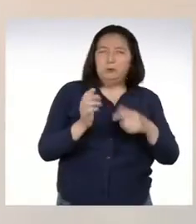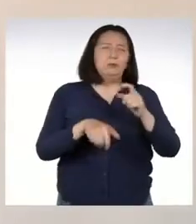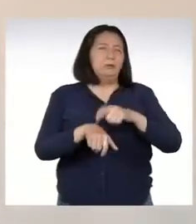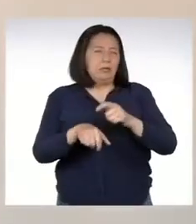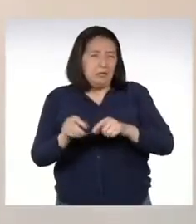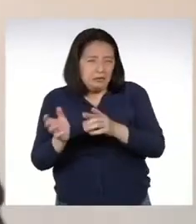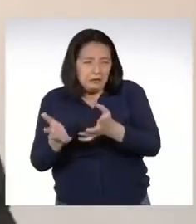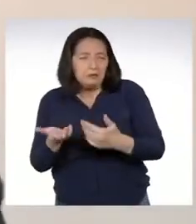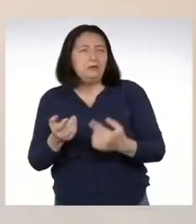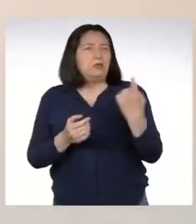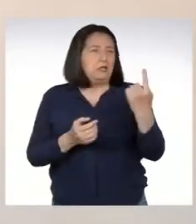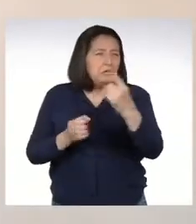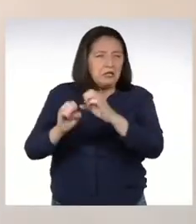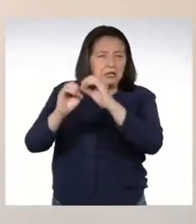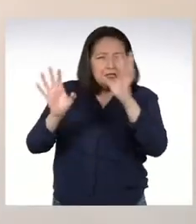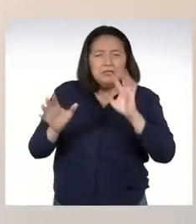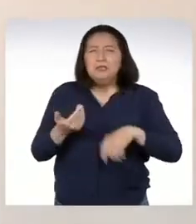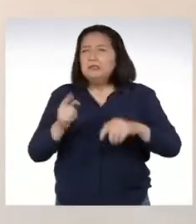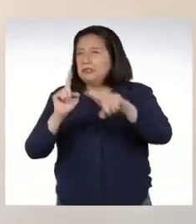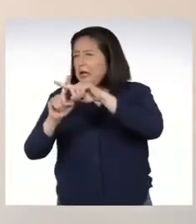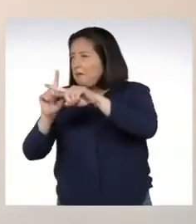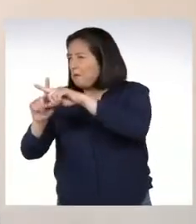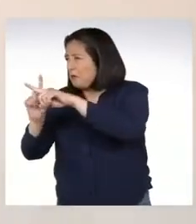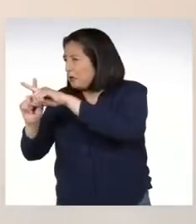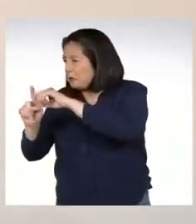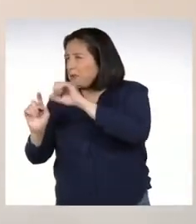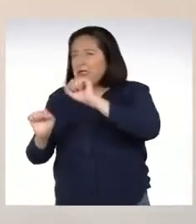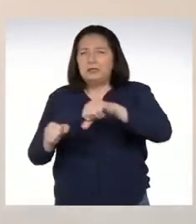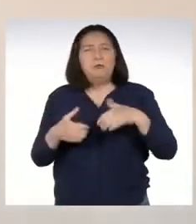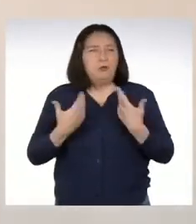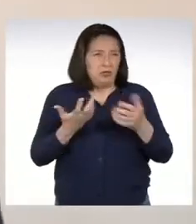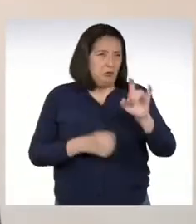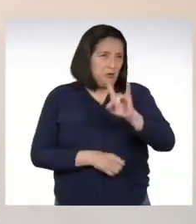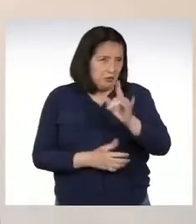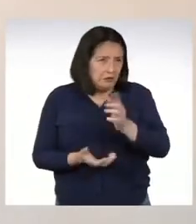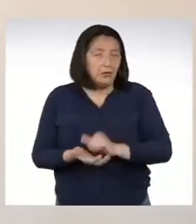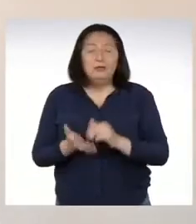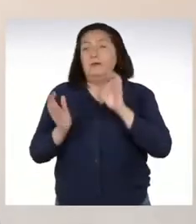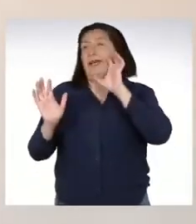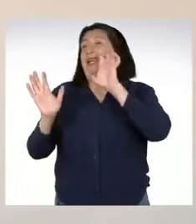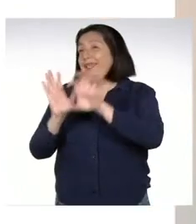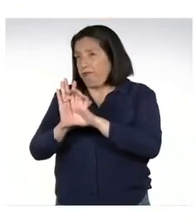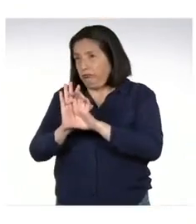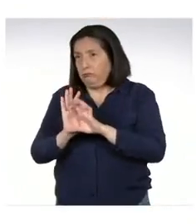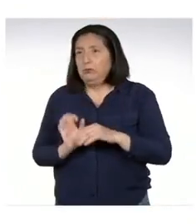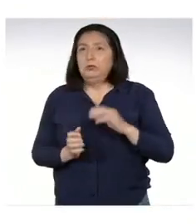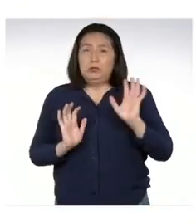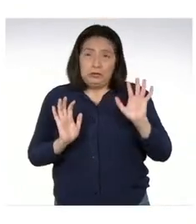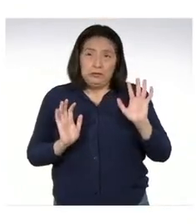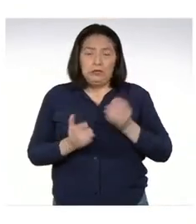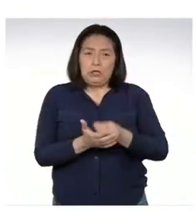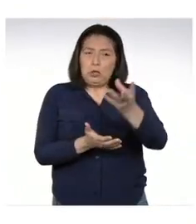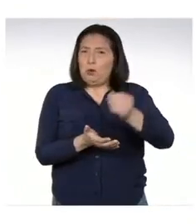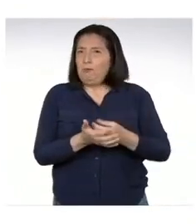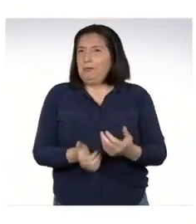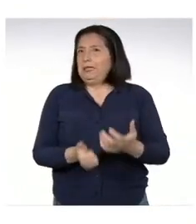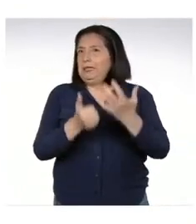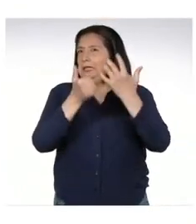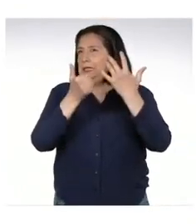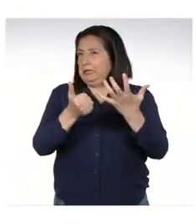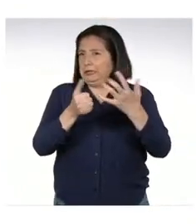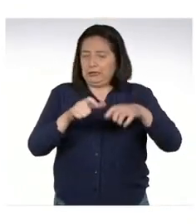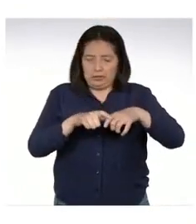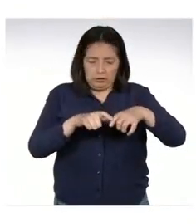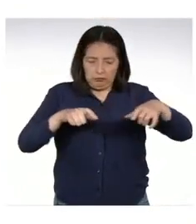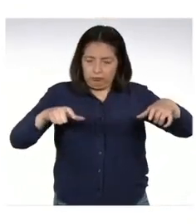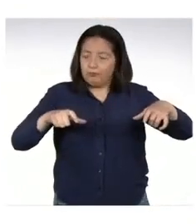día a día donde la multiplicación está presente. Por ejemplo, si compras 6